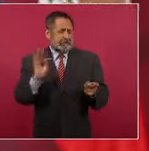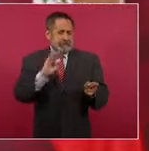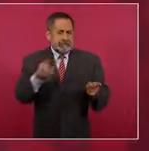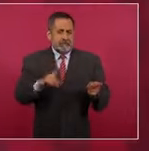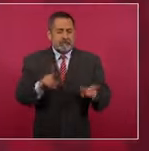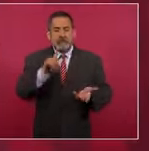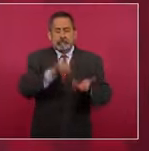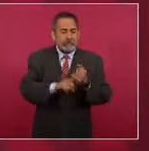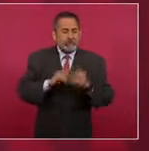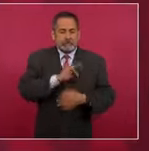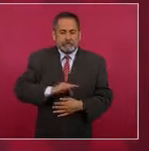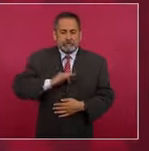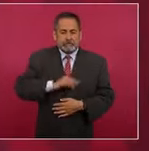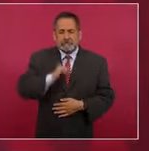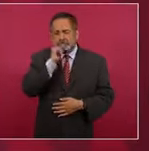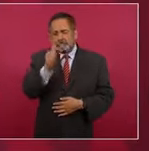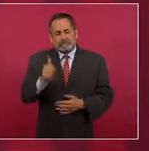pero no es feliz.